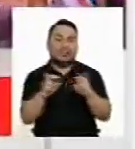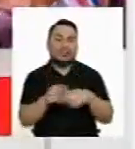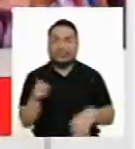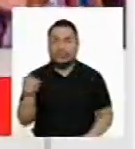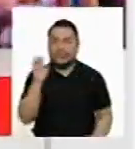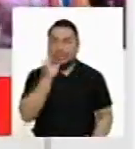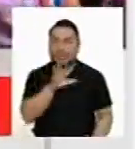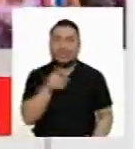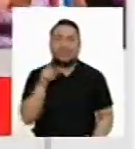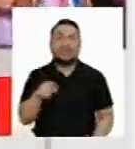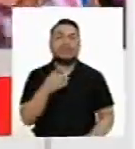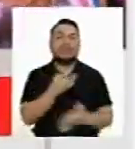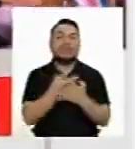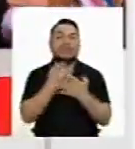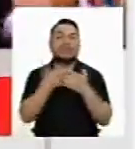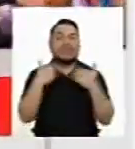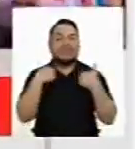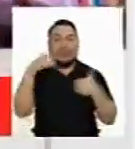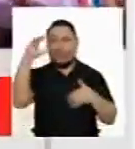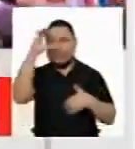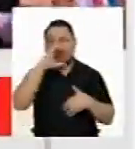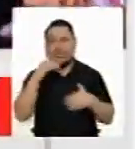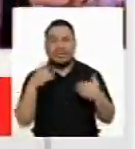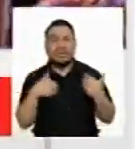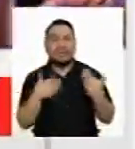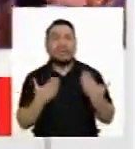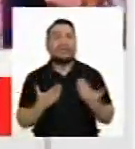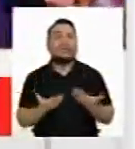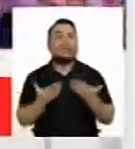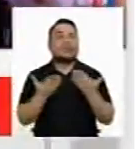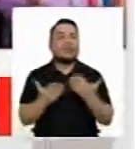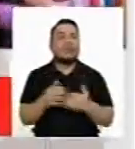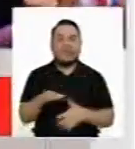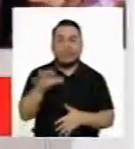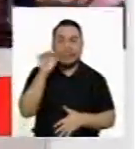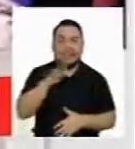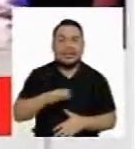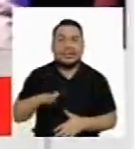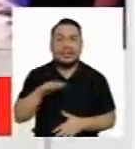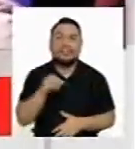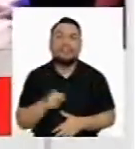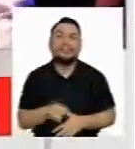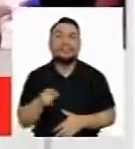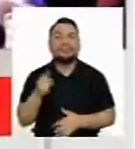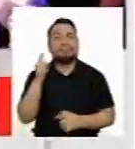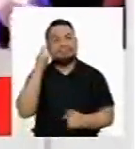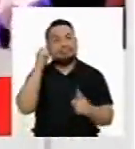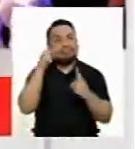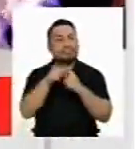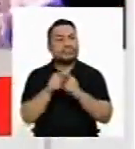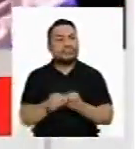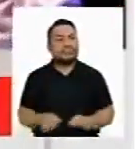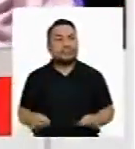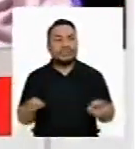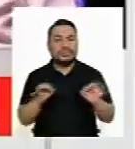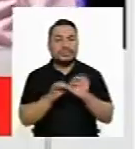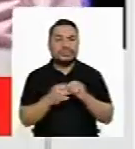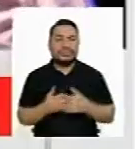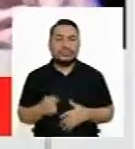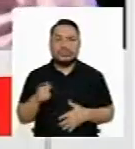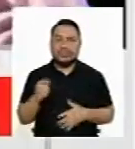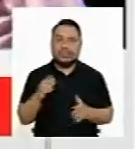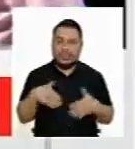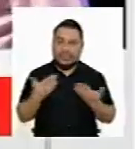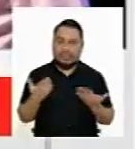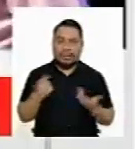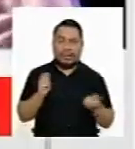usted dice, el interno tiene que buscar, ¿no? Tiene que también tener una motivación porque va a encontrar espacios, ¿no? De desafíos importantes, un cambio de actitud para que también